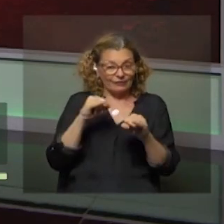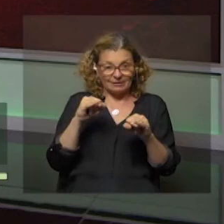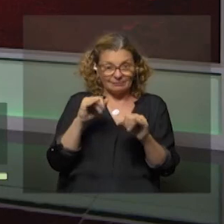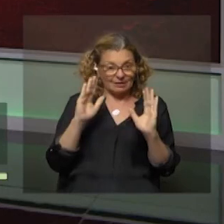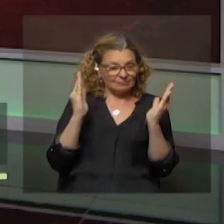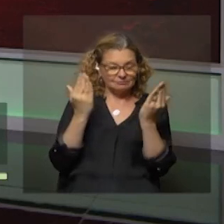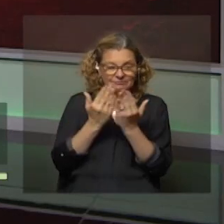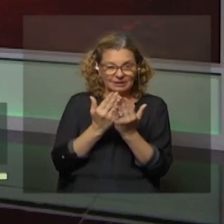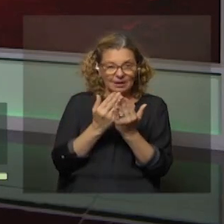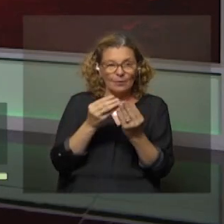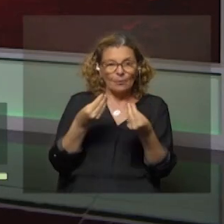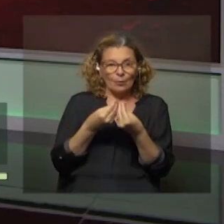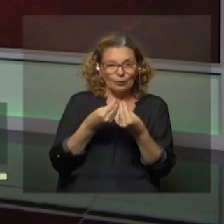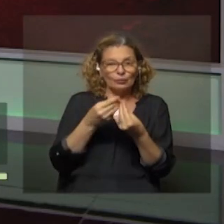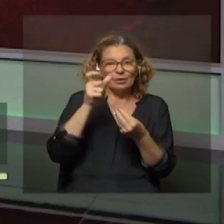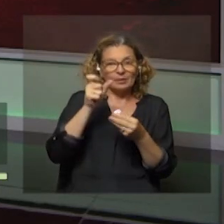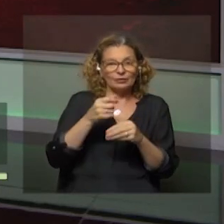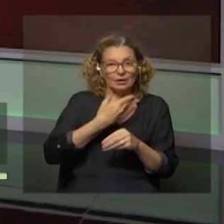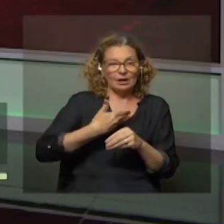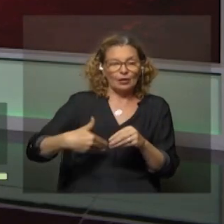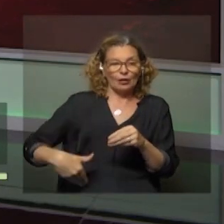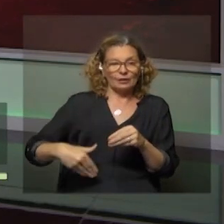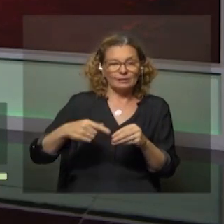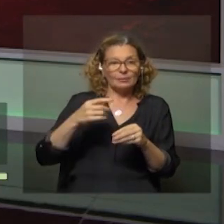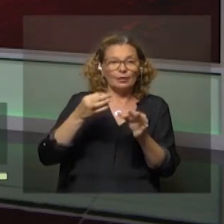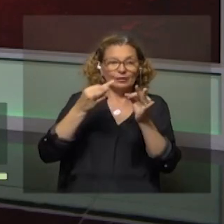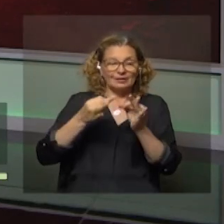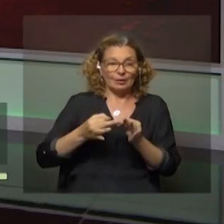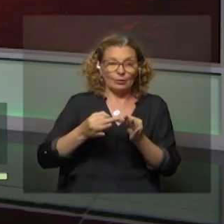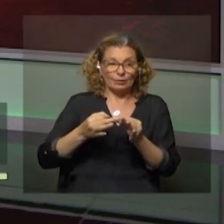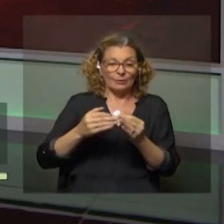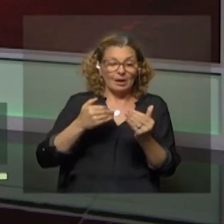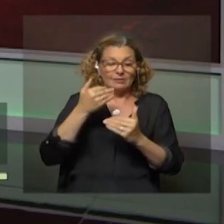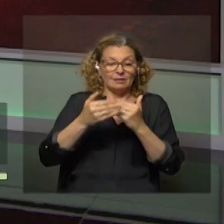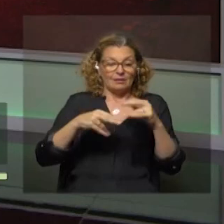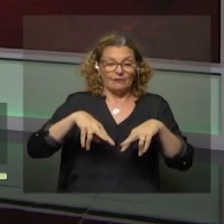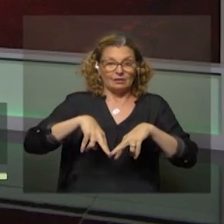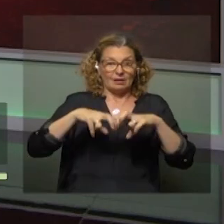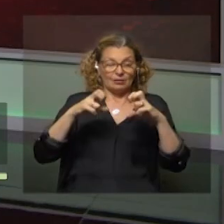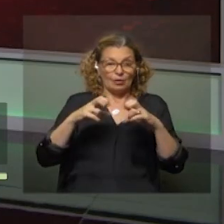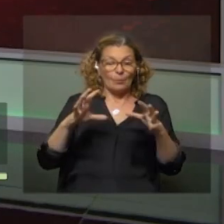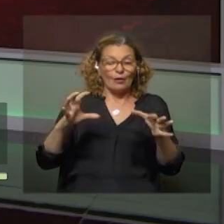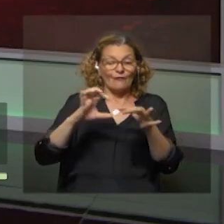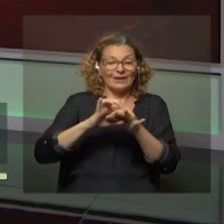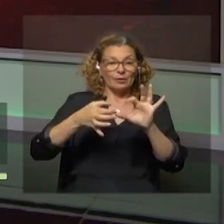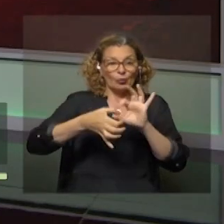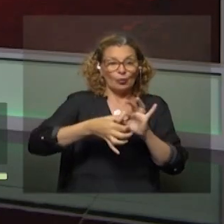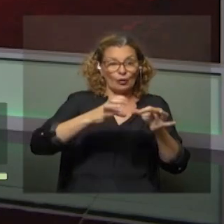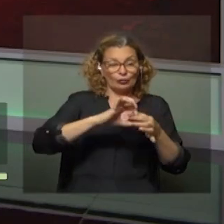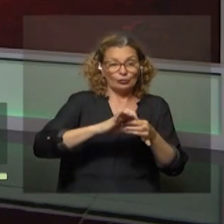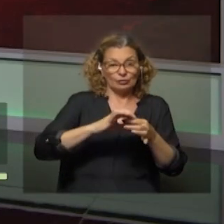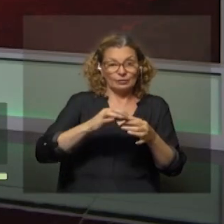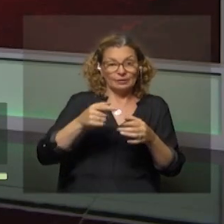muchos otros personajes de el gobierno que seguramente se van a seguir investigando por los vínculos que tanto